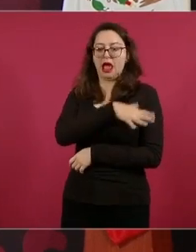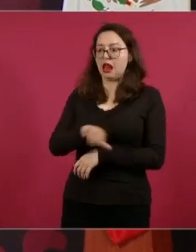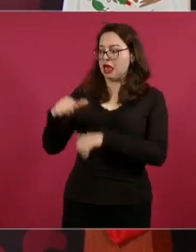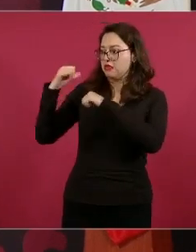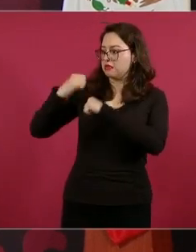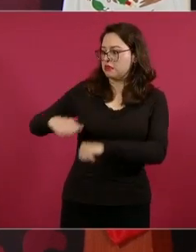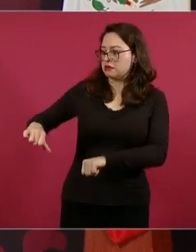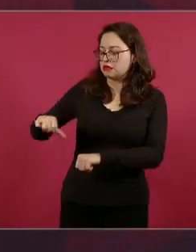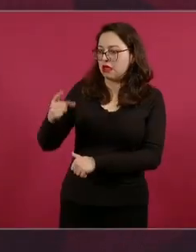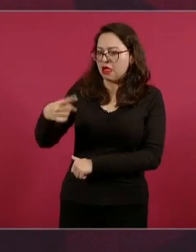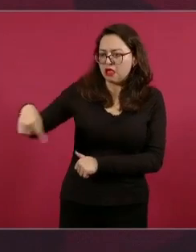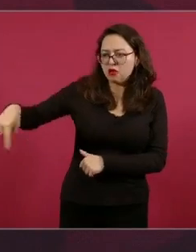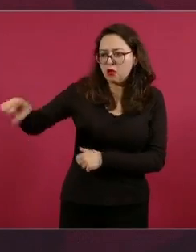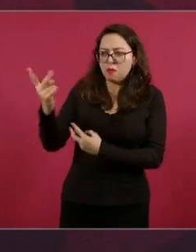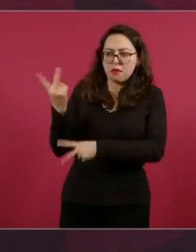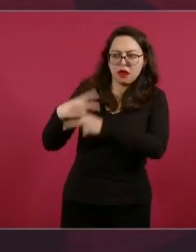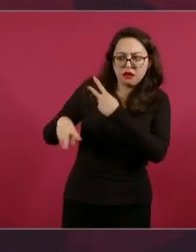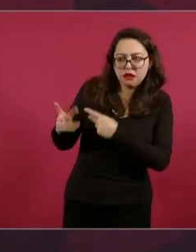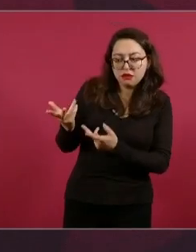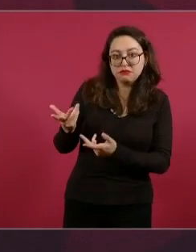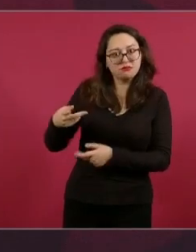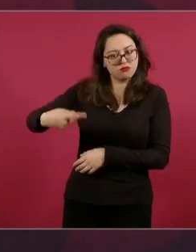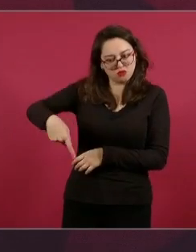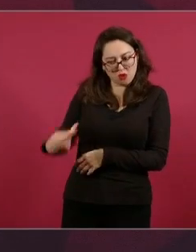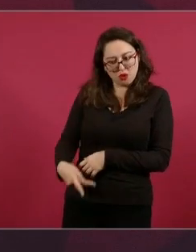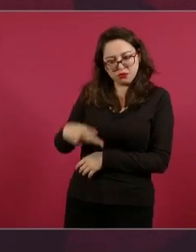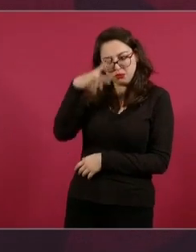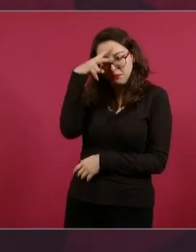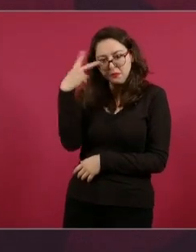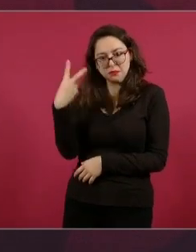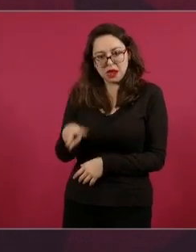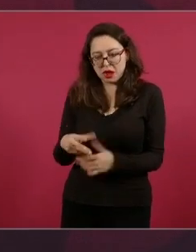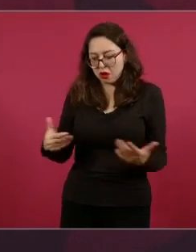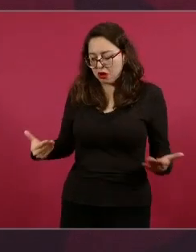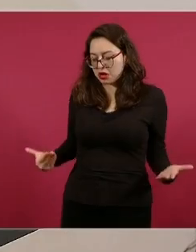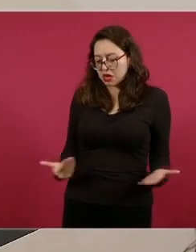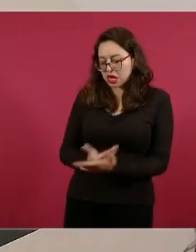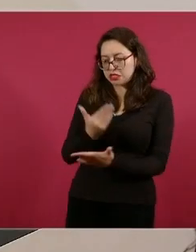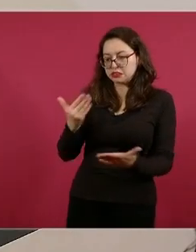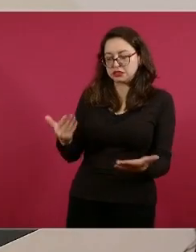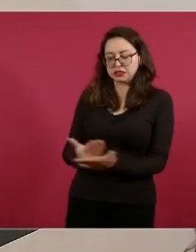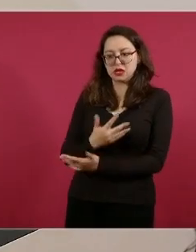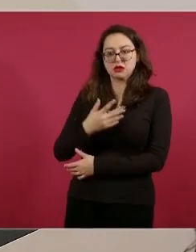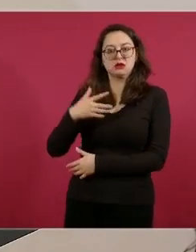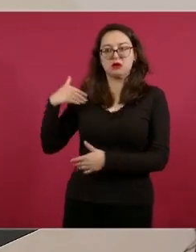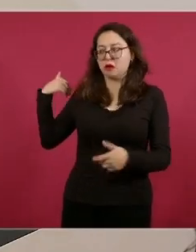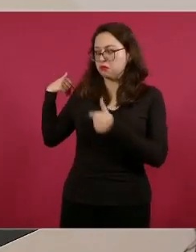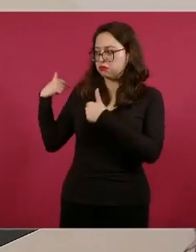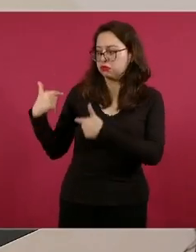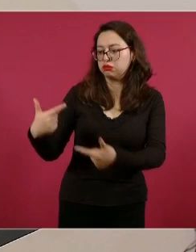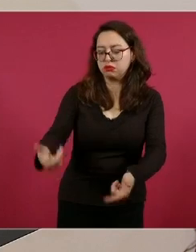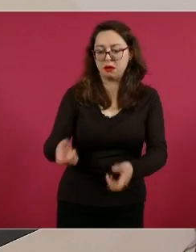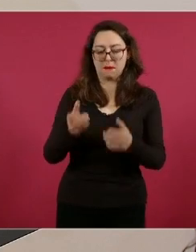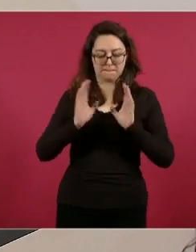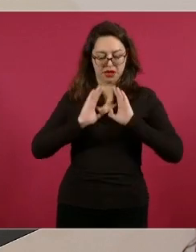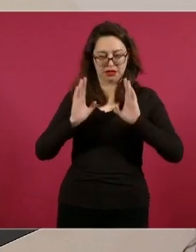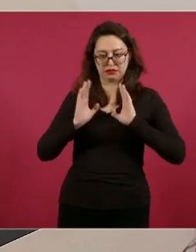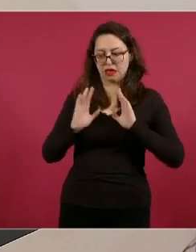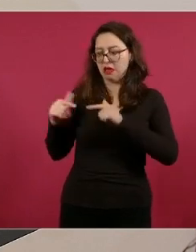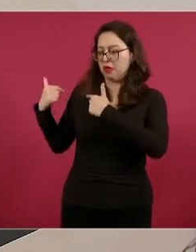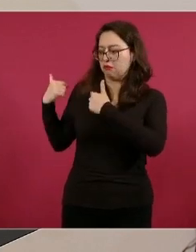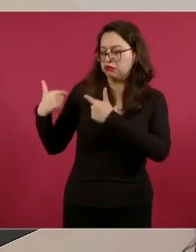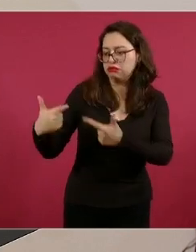surgen de nuestro pueblo, son hijos de militares, de marinos, de comerciantes,